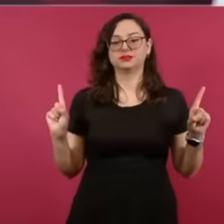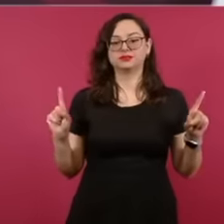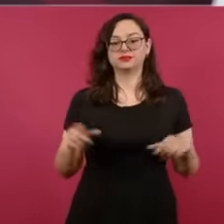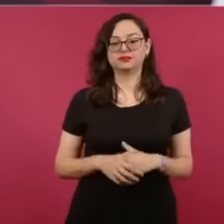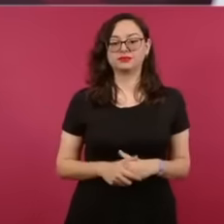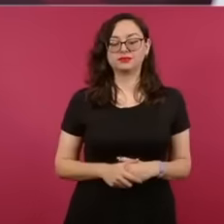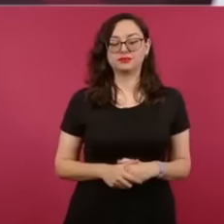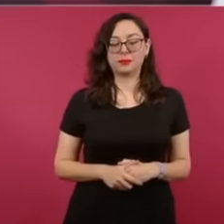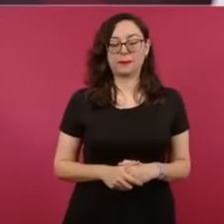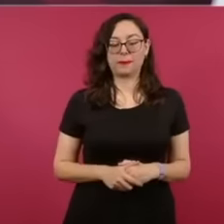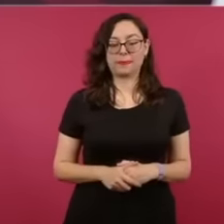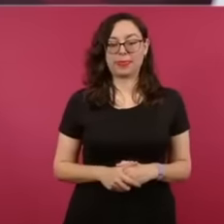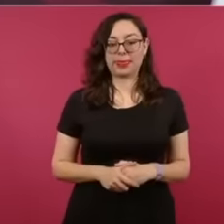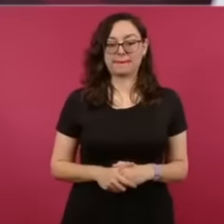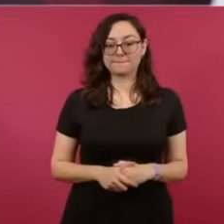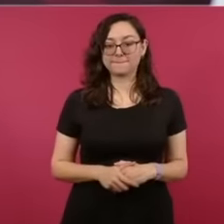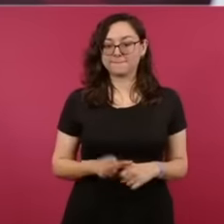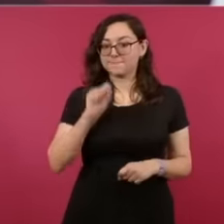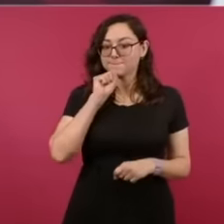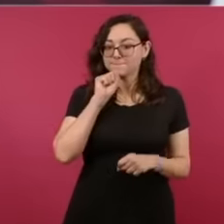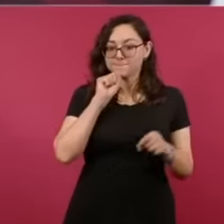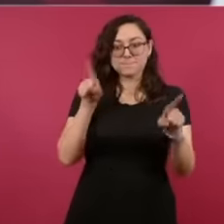Pero hasta en el caso de Ecuador,